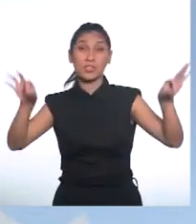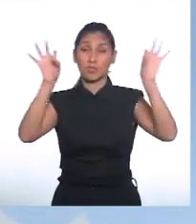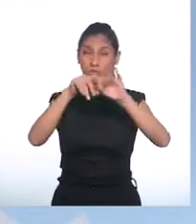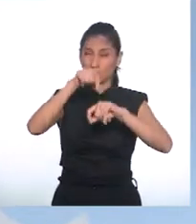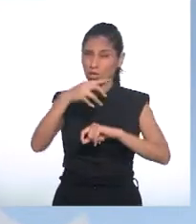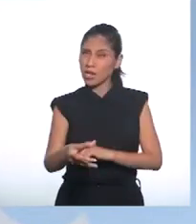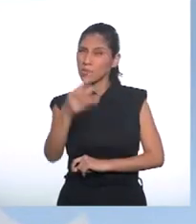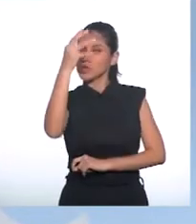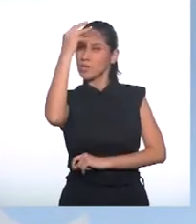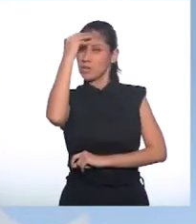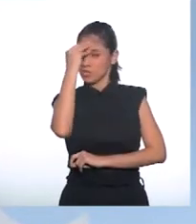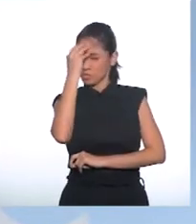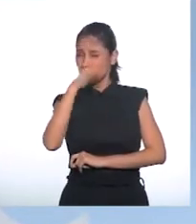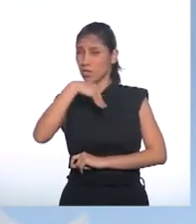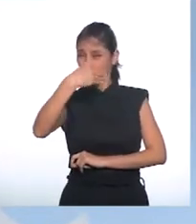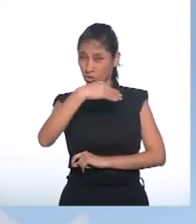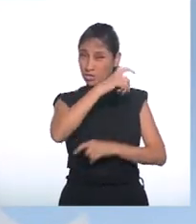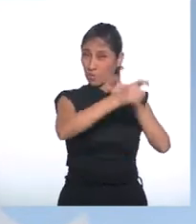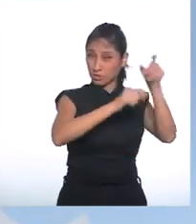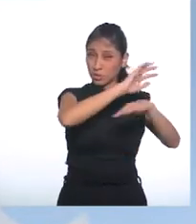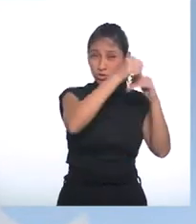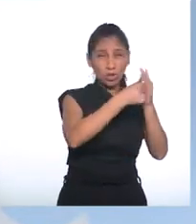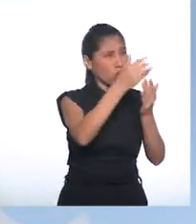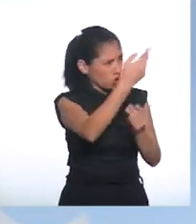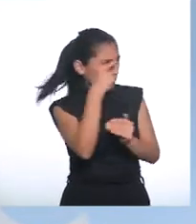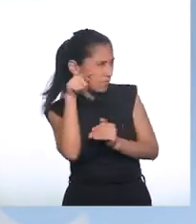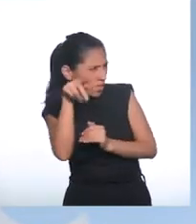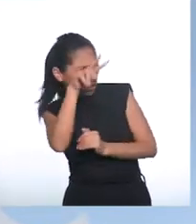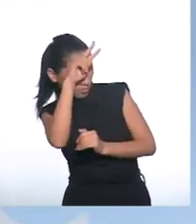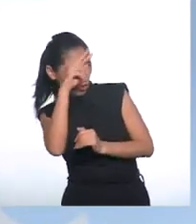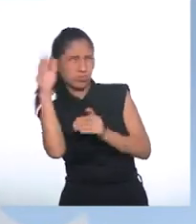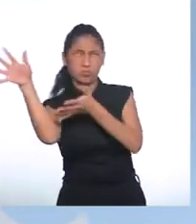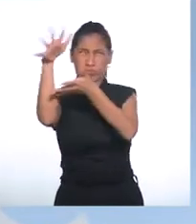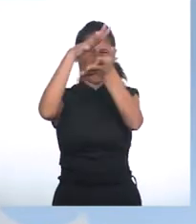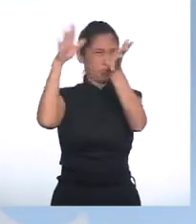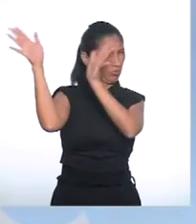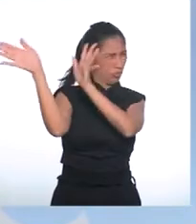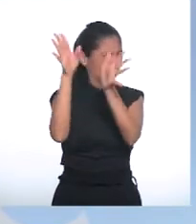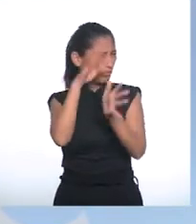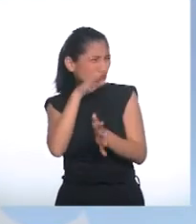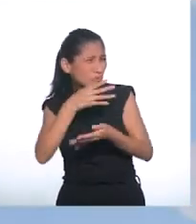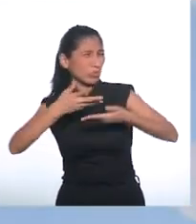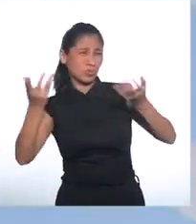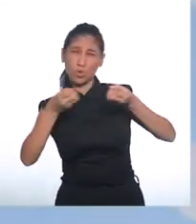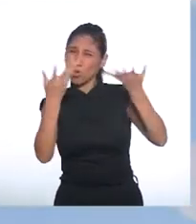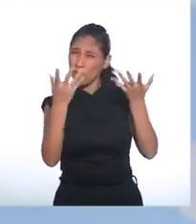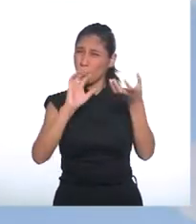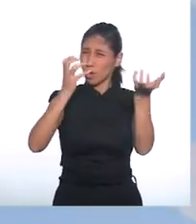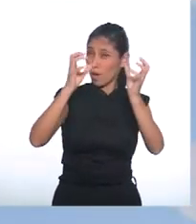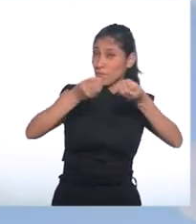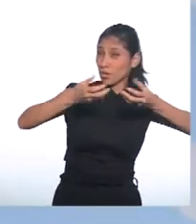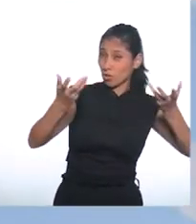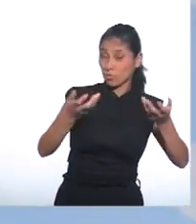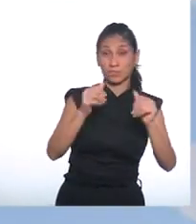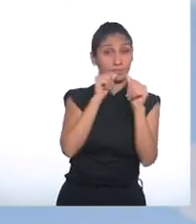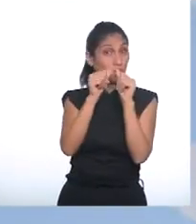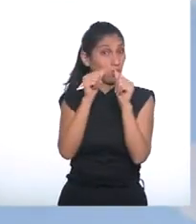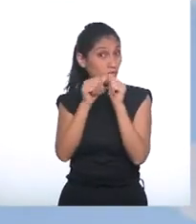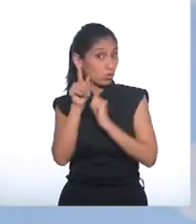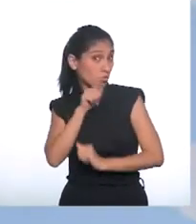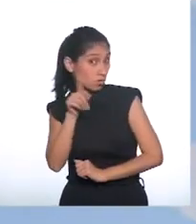para comunicar a todas y todos los demás y lograr que les importe el tema. Los números no